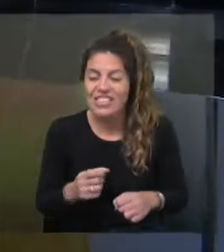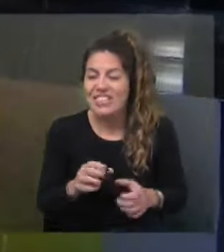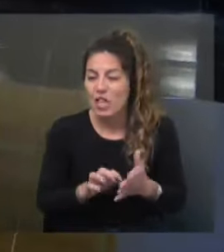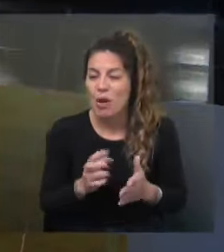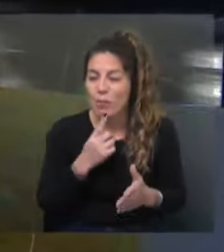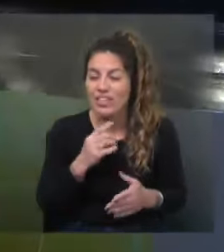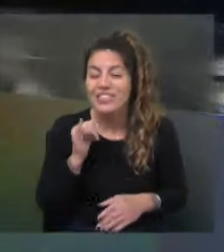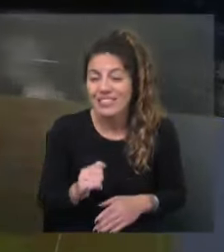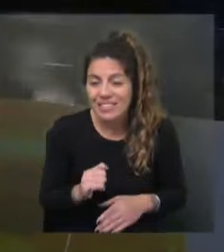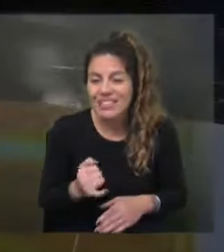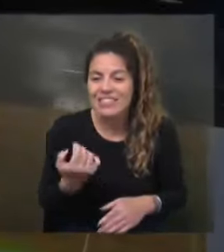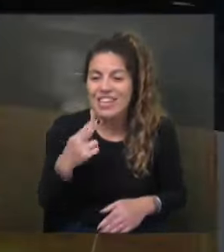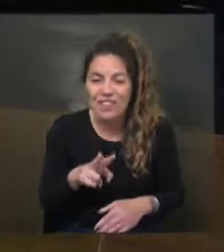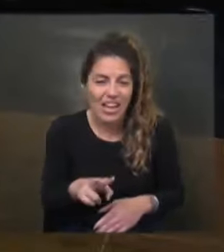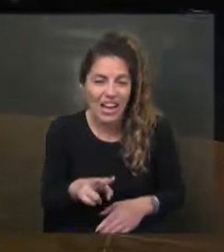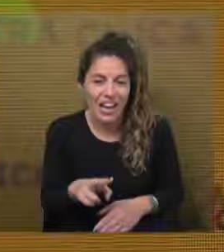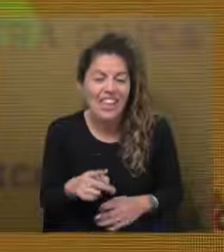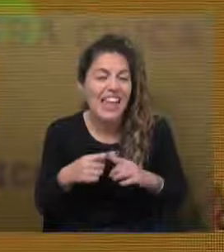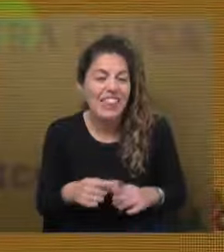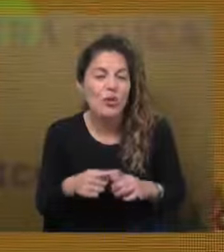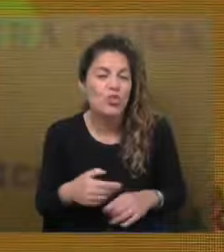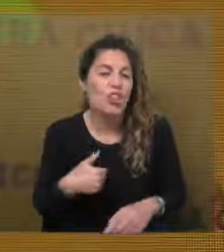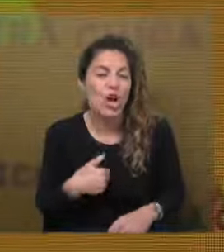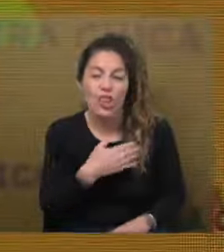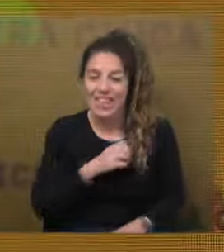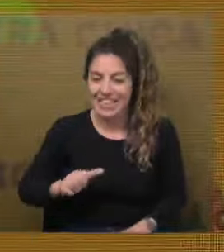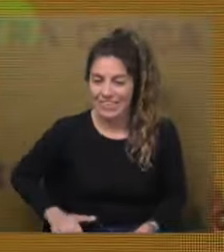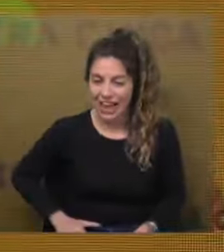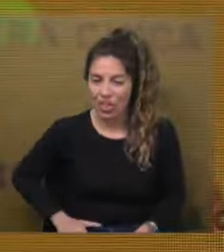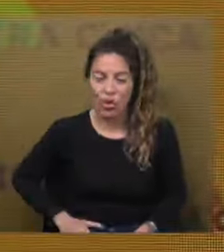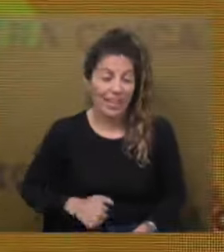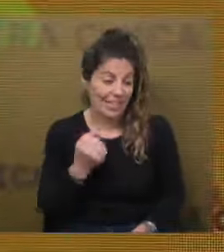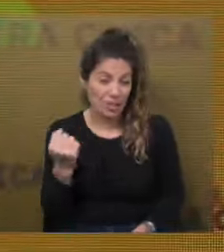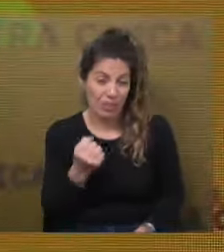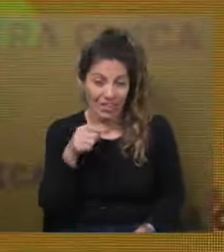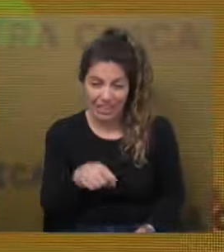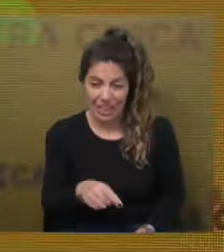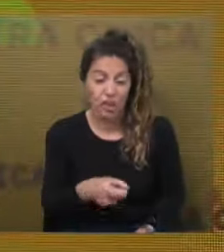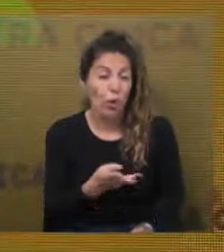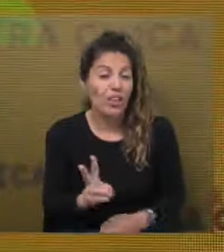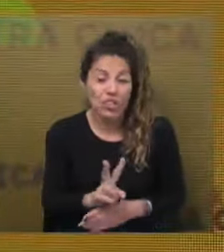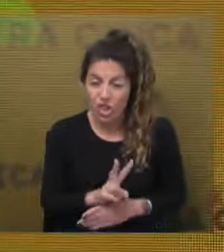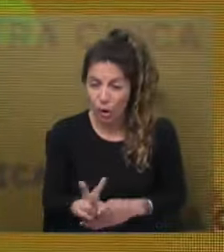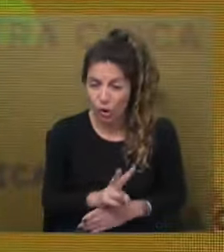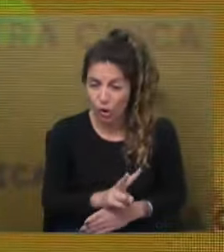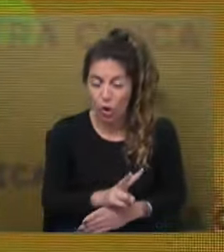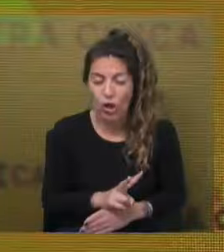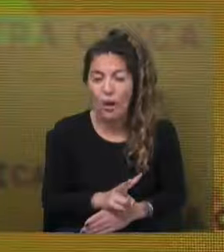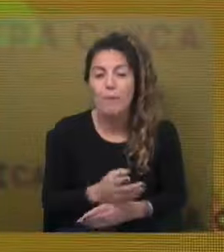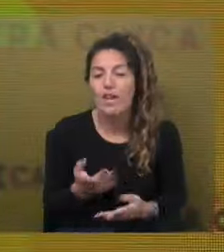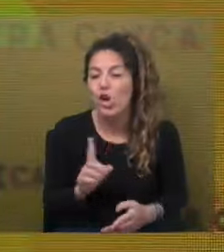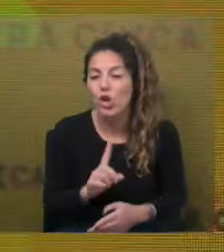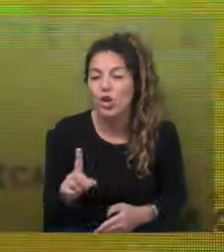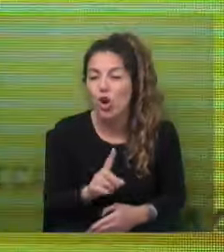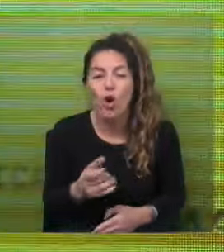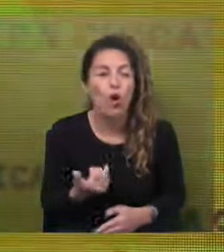fondo sí hay, como decía Marcela recién, la discusión del rol del Estado, que sin duda es clave en todo esto, y cuánto se controle, cómo que pase por ahí, pero no